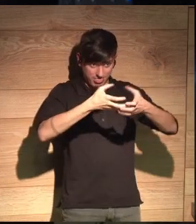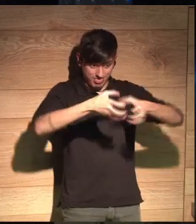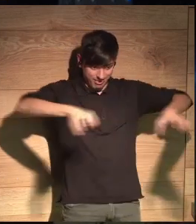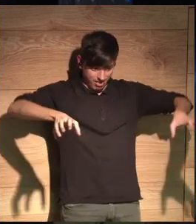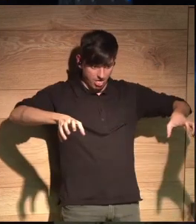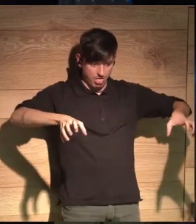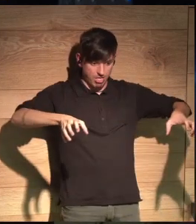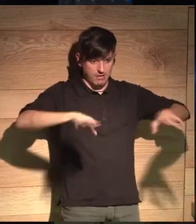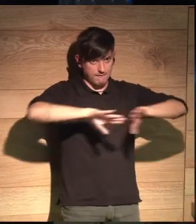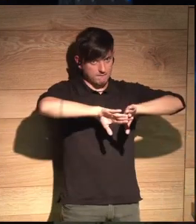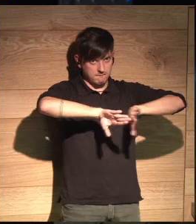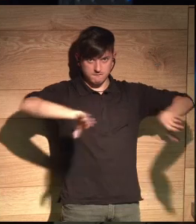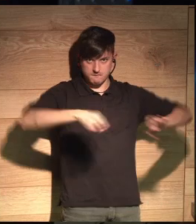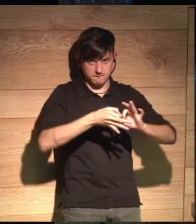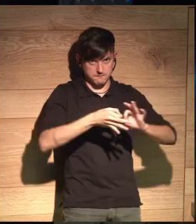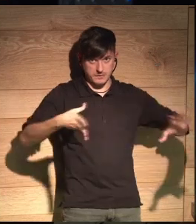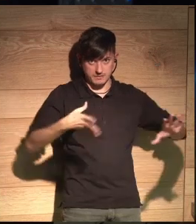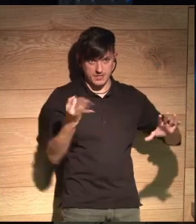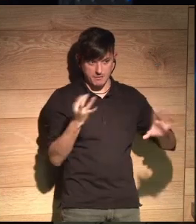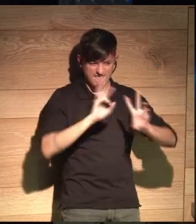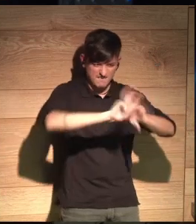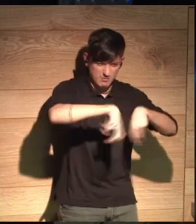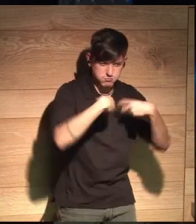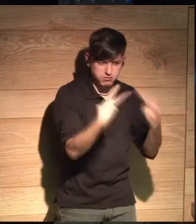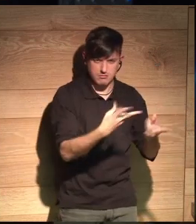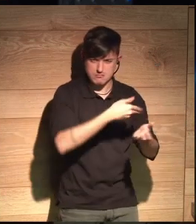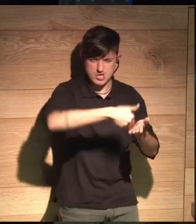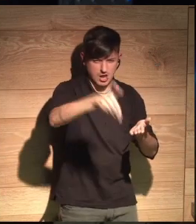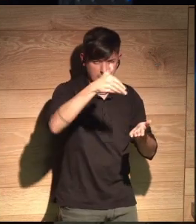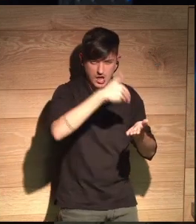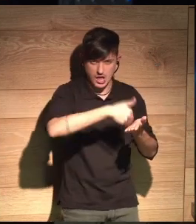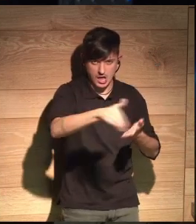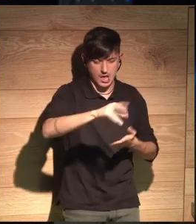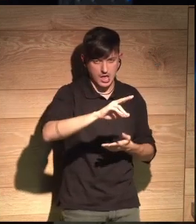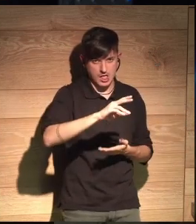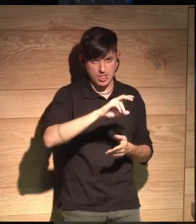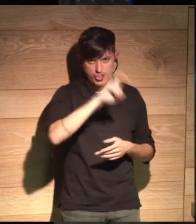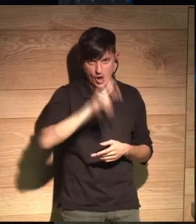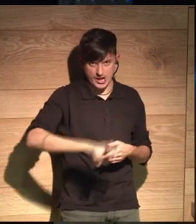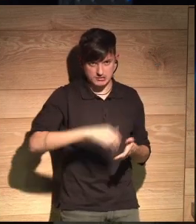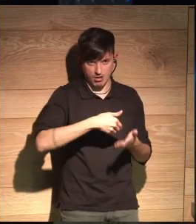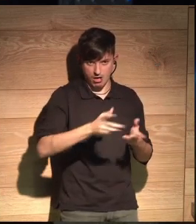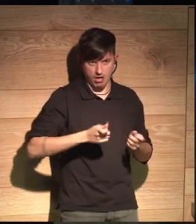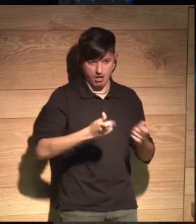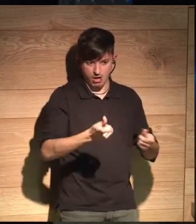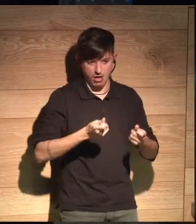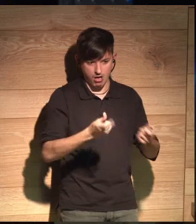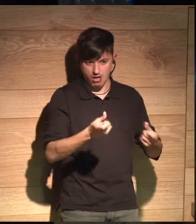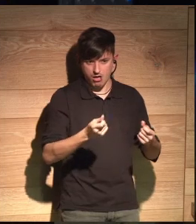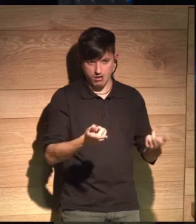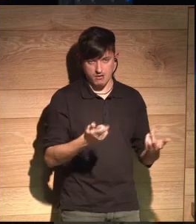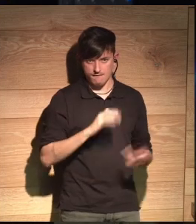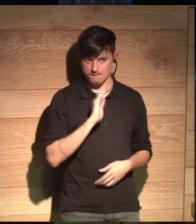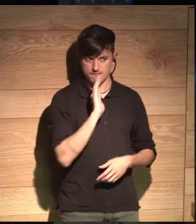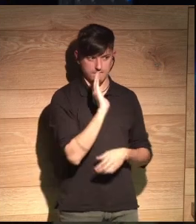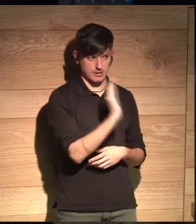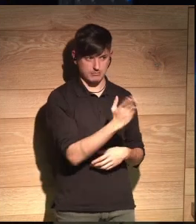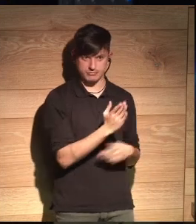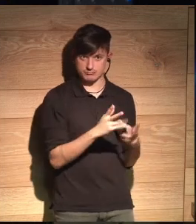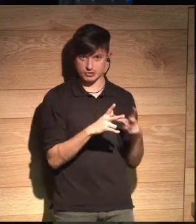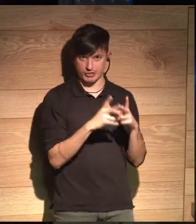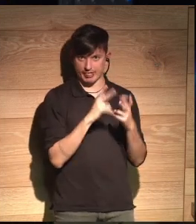me costó unos cuantos cientos de millones de dólares bueno hubo una gran disolución en términos de coste para la comunidad el motivo es que